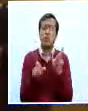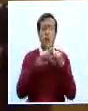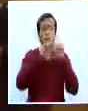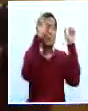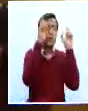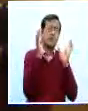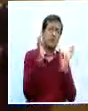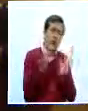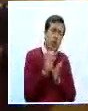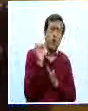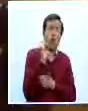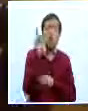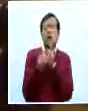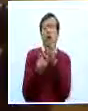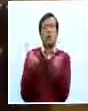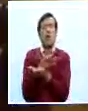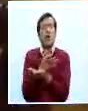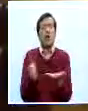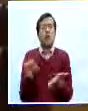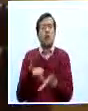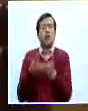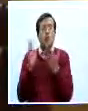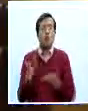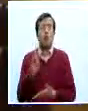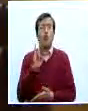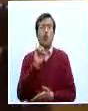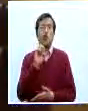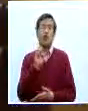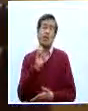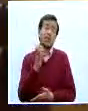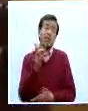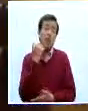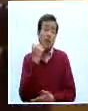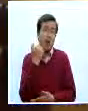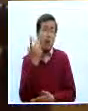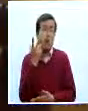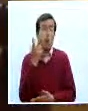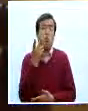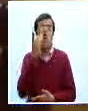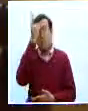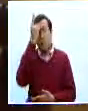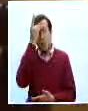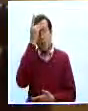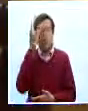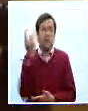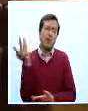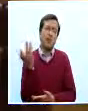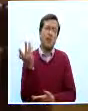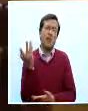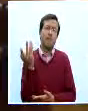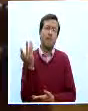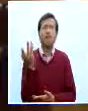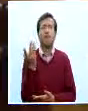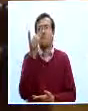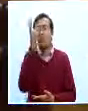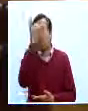microempresarios o aquellas personas ciudadanos que tienen el rice que a lo mejor tienen algún tipo de deuda que usualmente no es